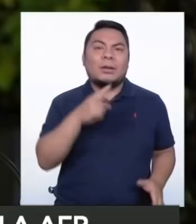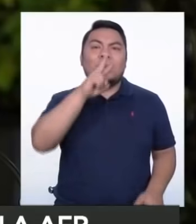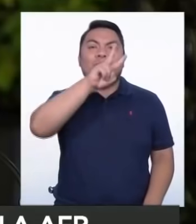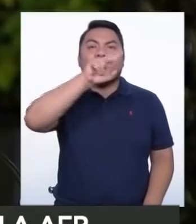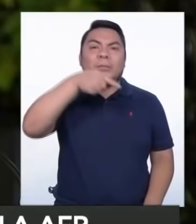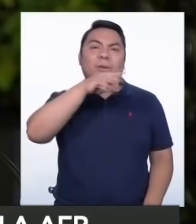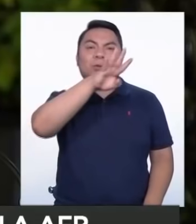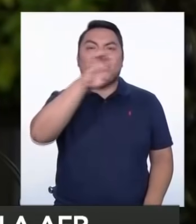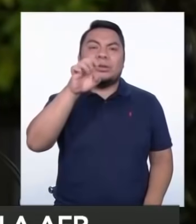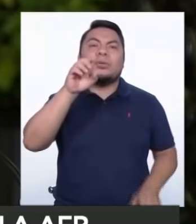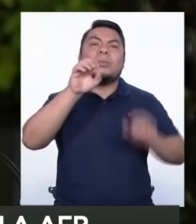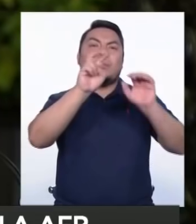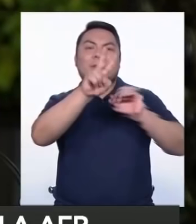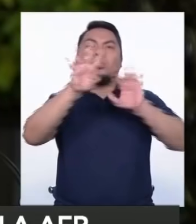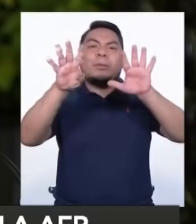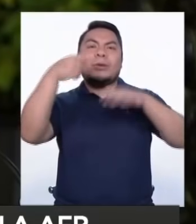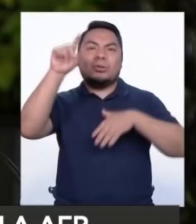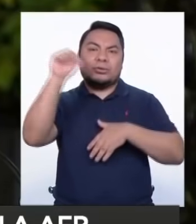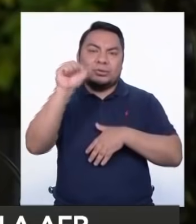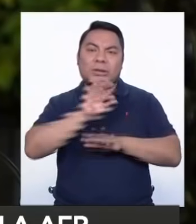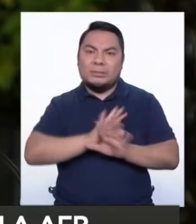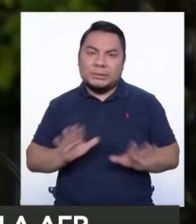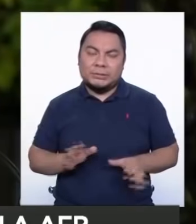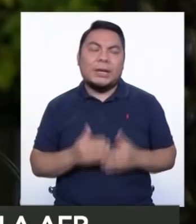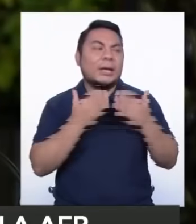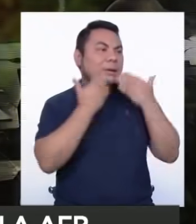4.229 millones de soles. Gracias, presidente.